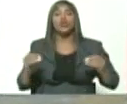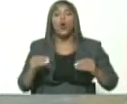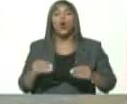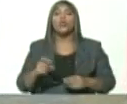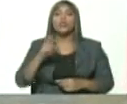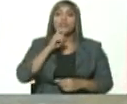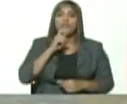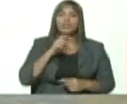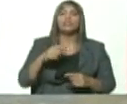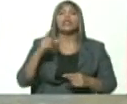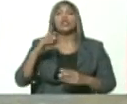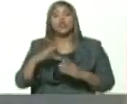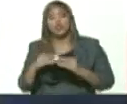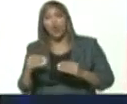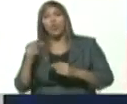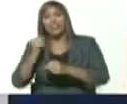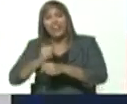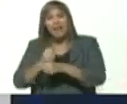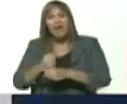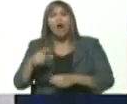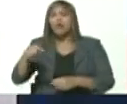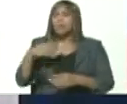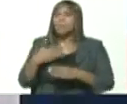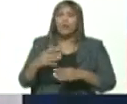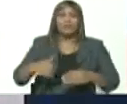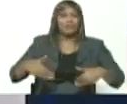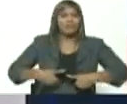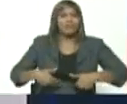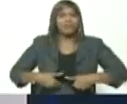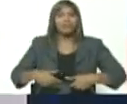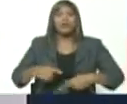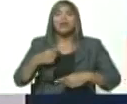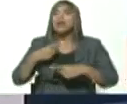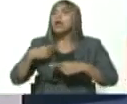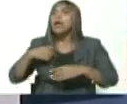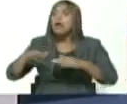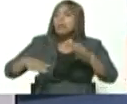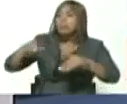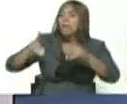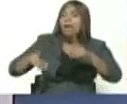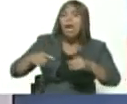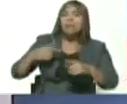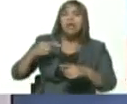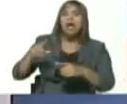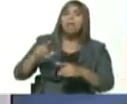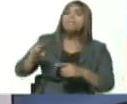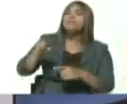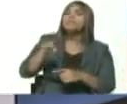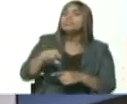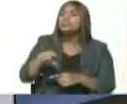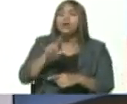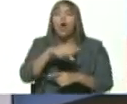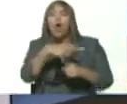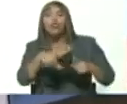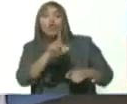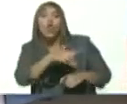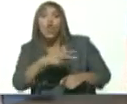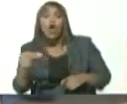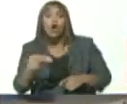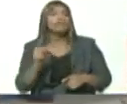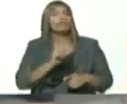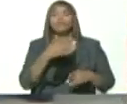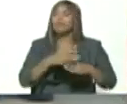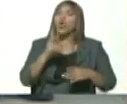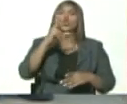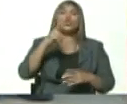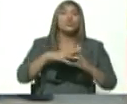de nuestro querido gobernador Héctor Rodríguez, es que no ha habido ningún tipo de distingo. Es una visión inclusiva en donde todos los 21